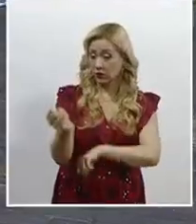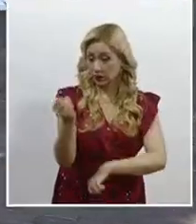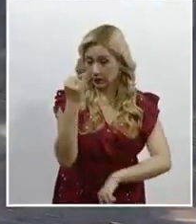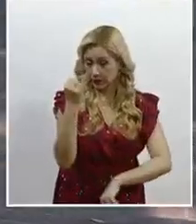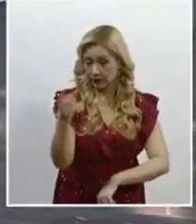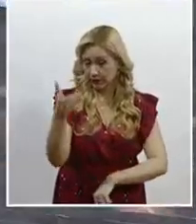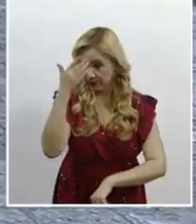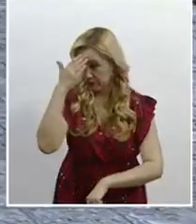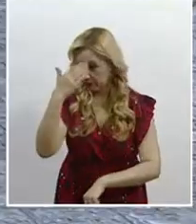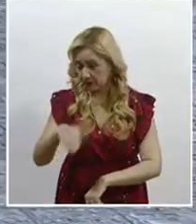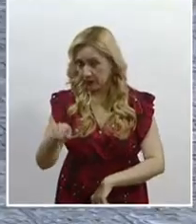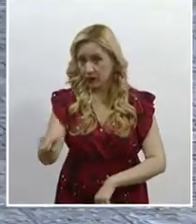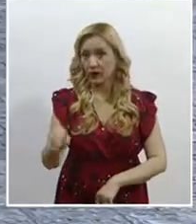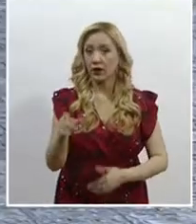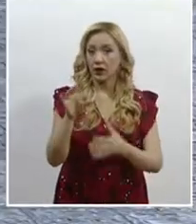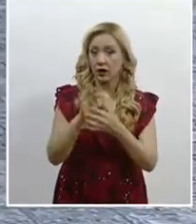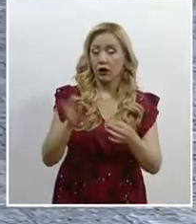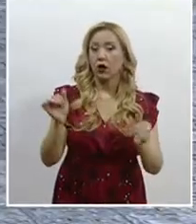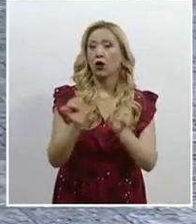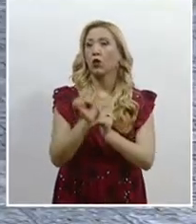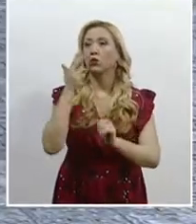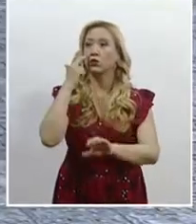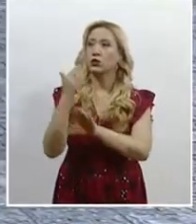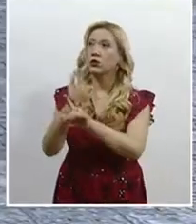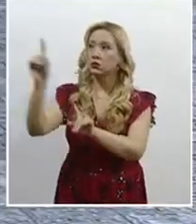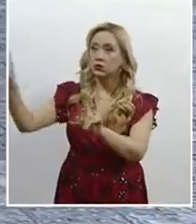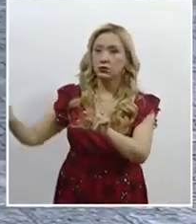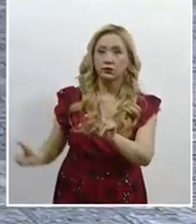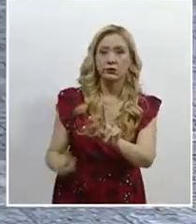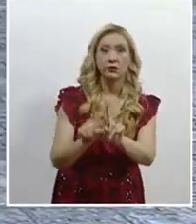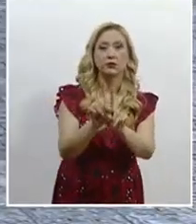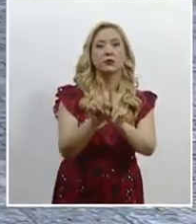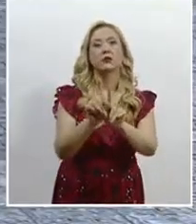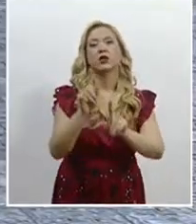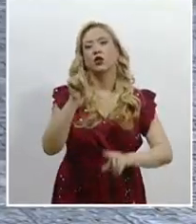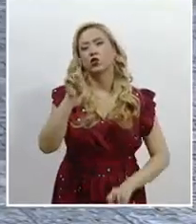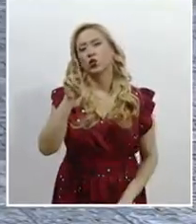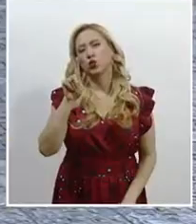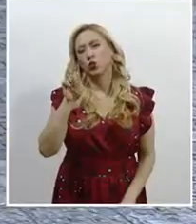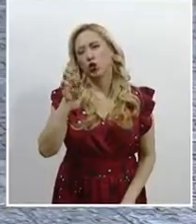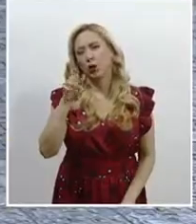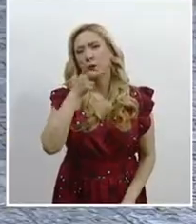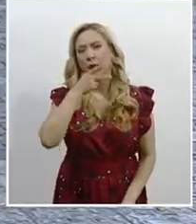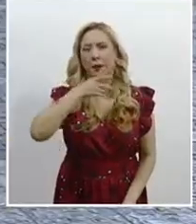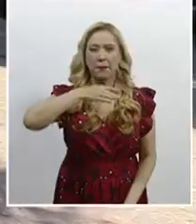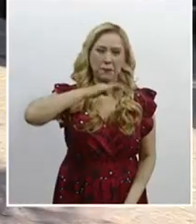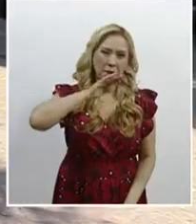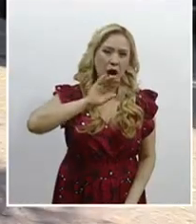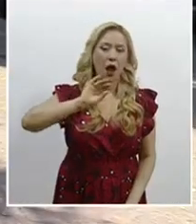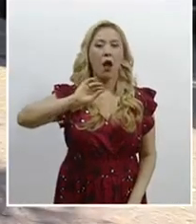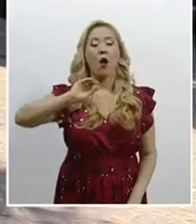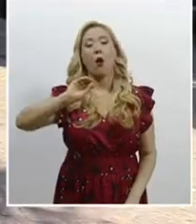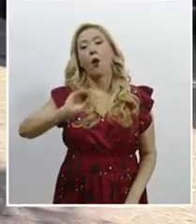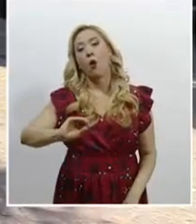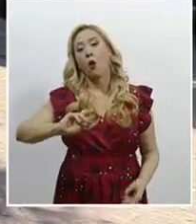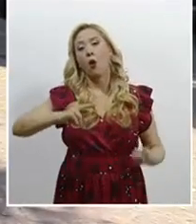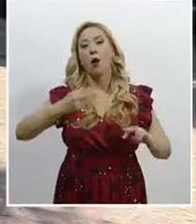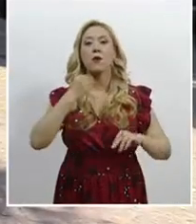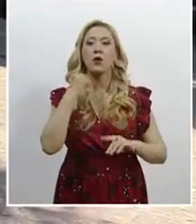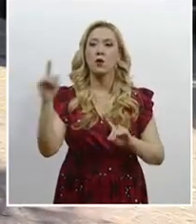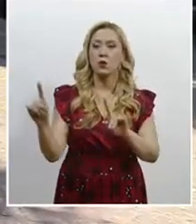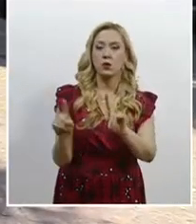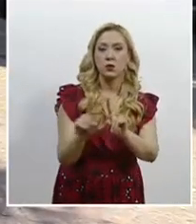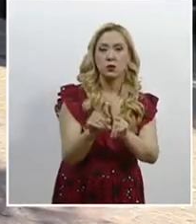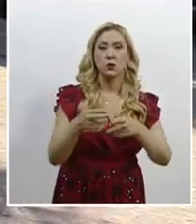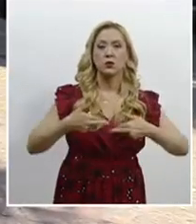informado. Debe realizarse a través de tutores o de un representante legal. Debe ser confidencial y el cambio no debe alterar la titularidad de derechos